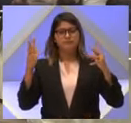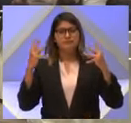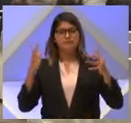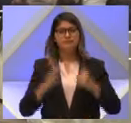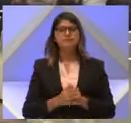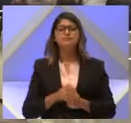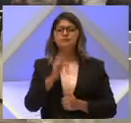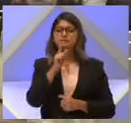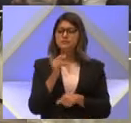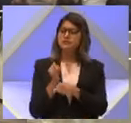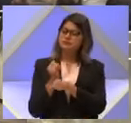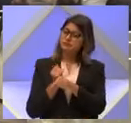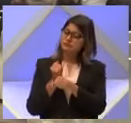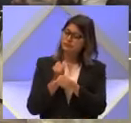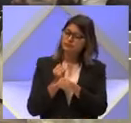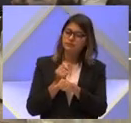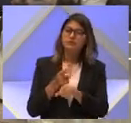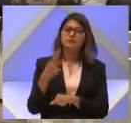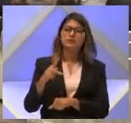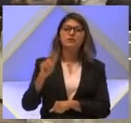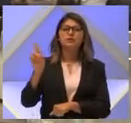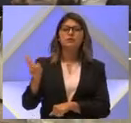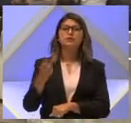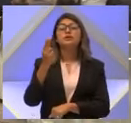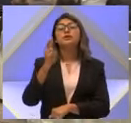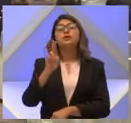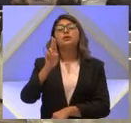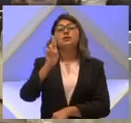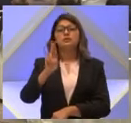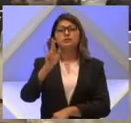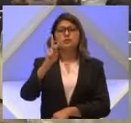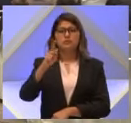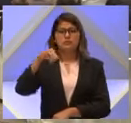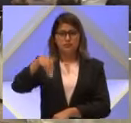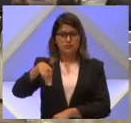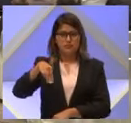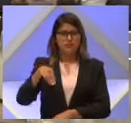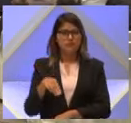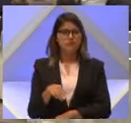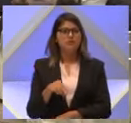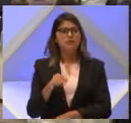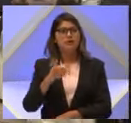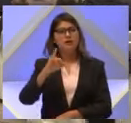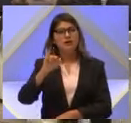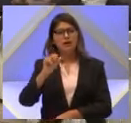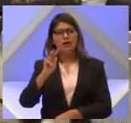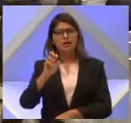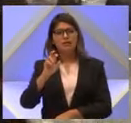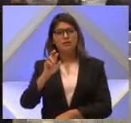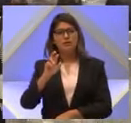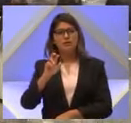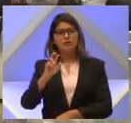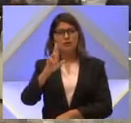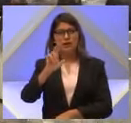al investigador de la universidad politécnica de madrid ramón martínez rodríguez osorio